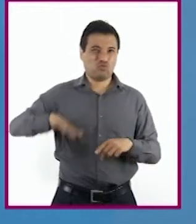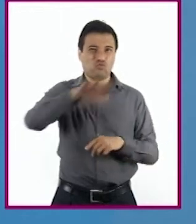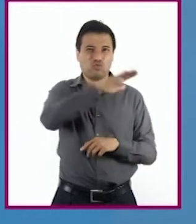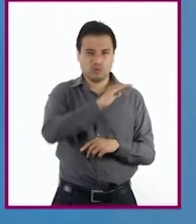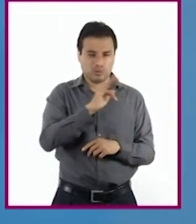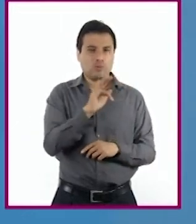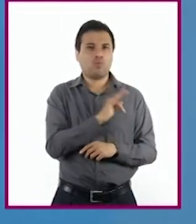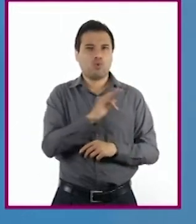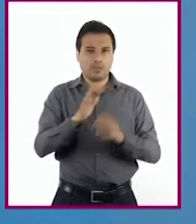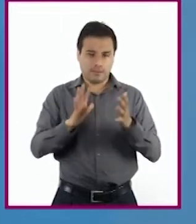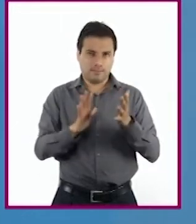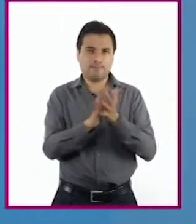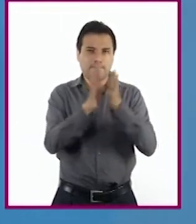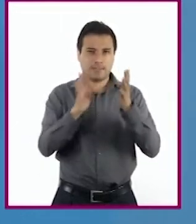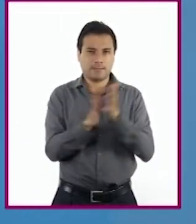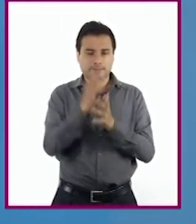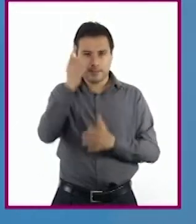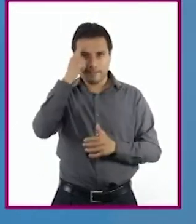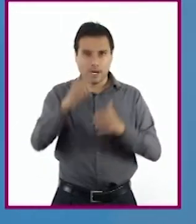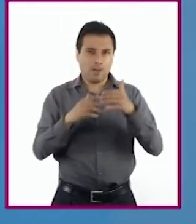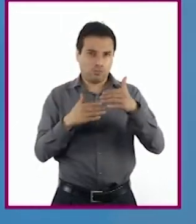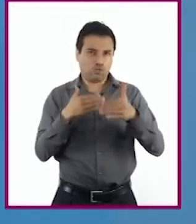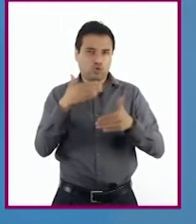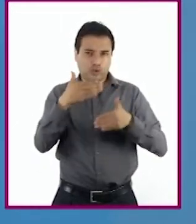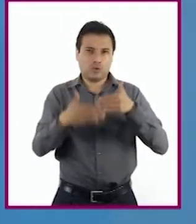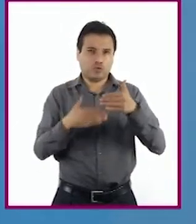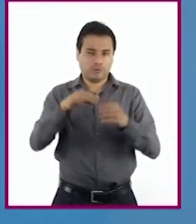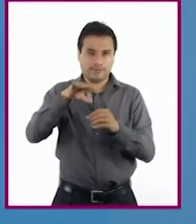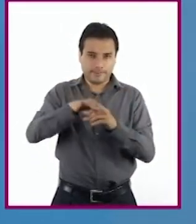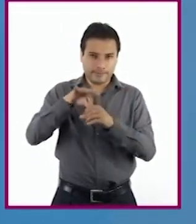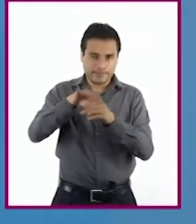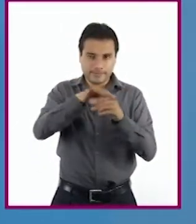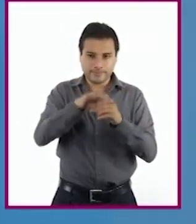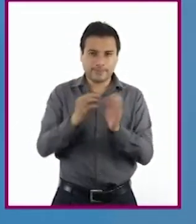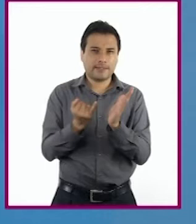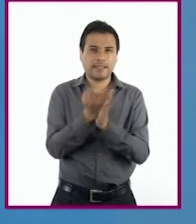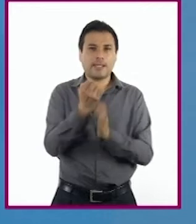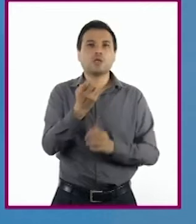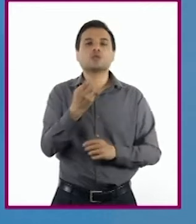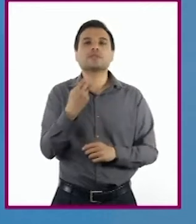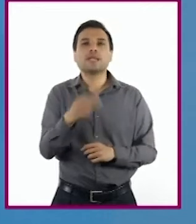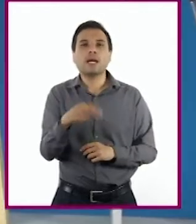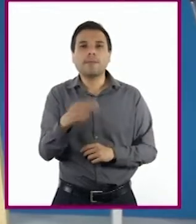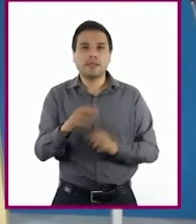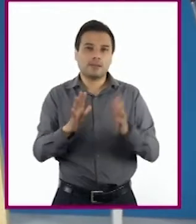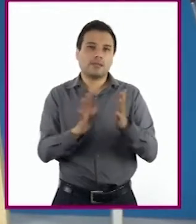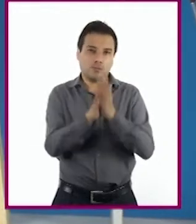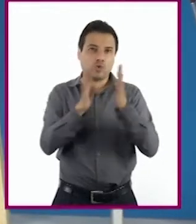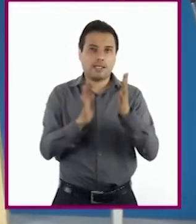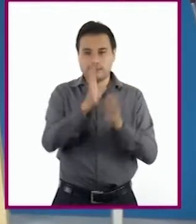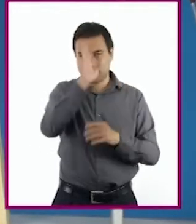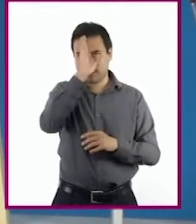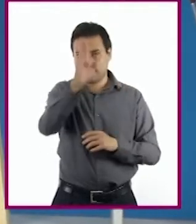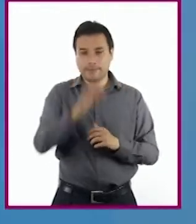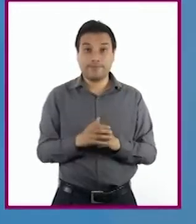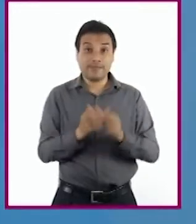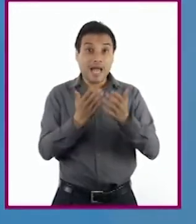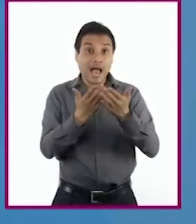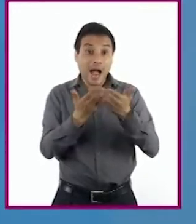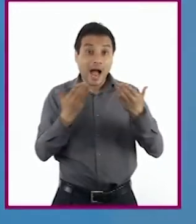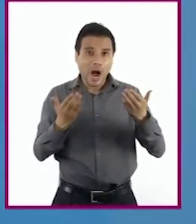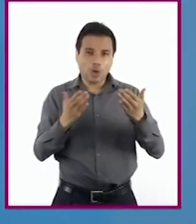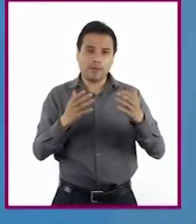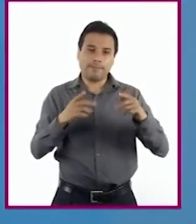pudieran participar en procesos de toma de decisiones. Esto se llama democracia directa. Ahora las sociedades son